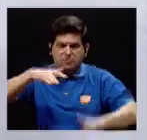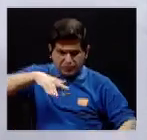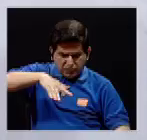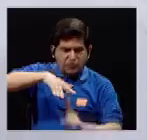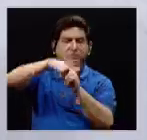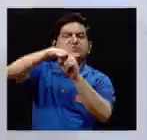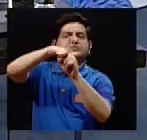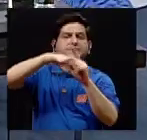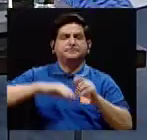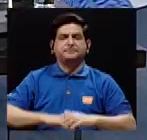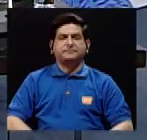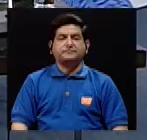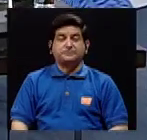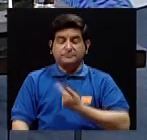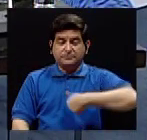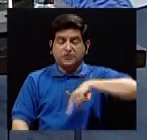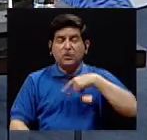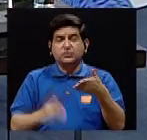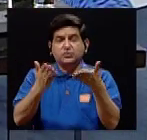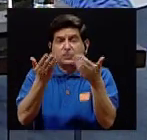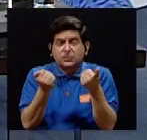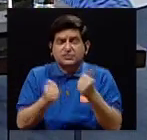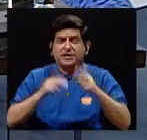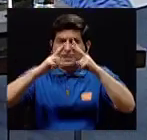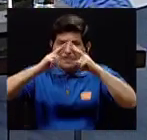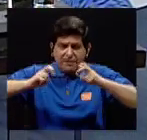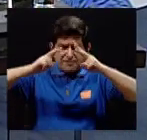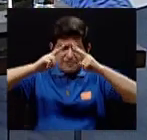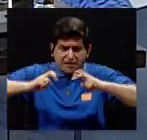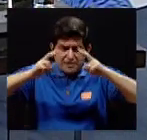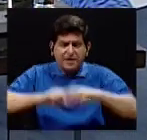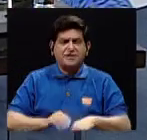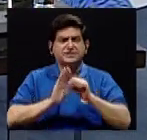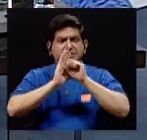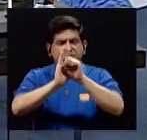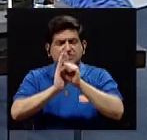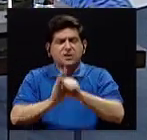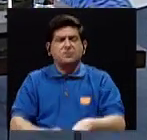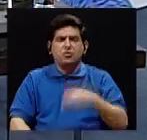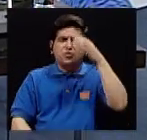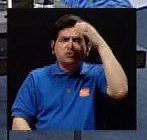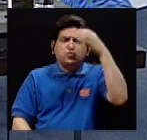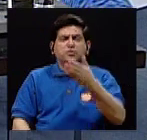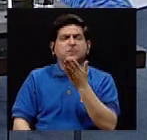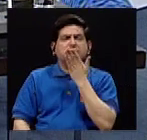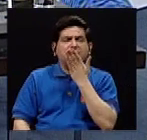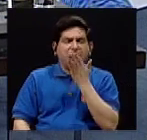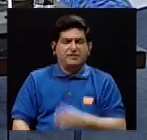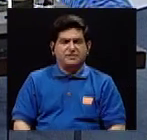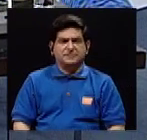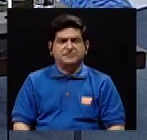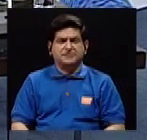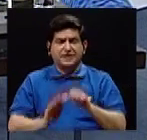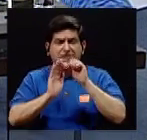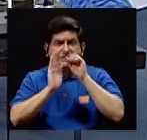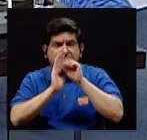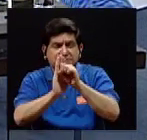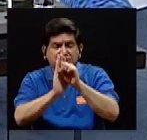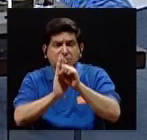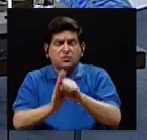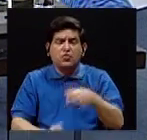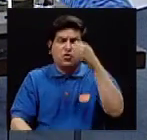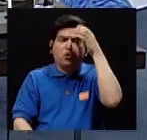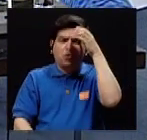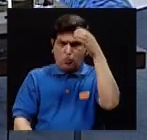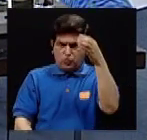emerger entonces queremos hacer el análisis de signos culturales indígenas de signos culturales